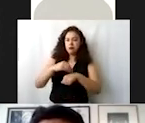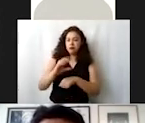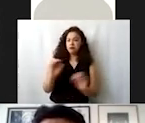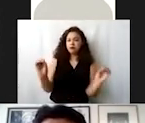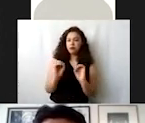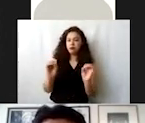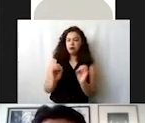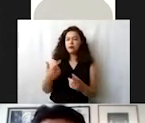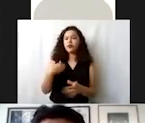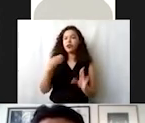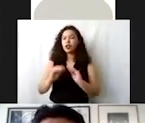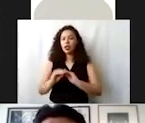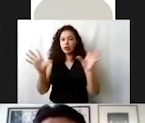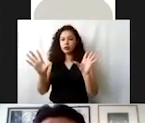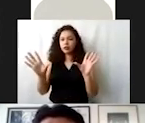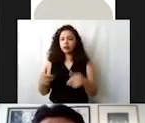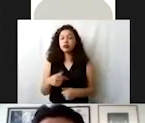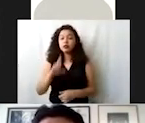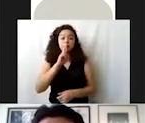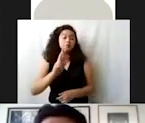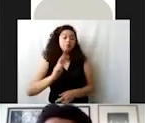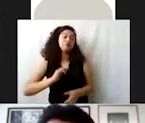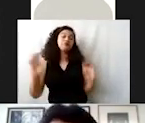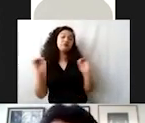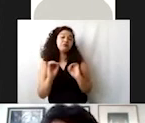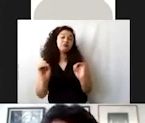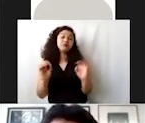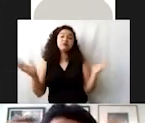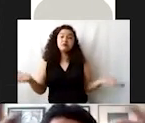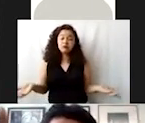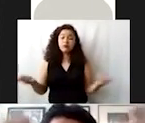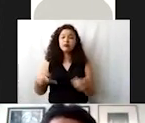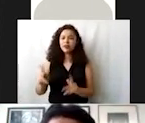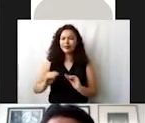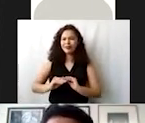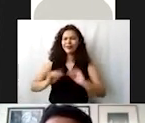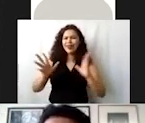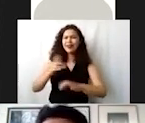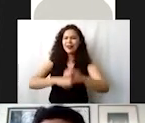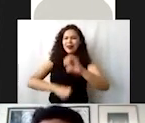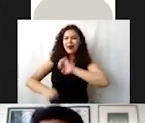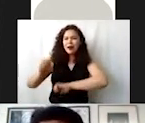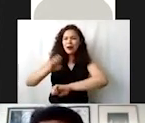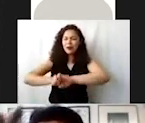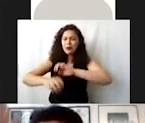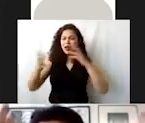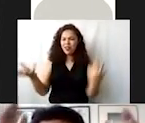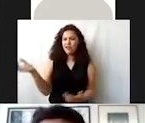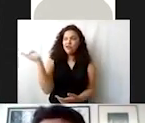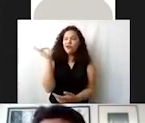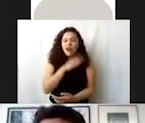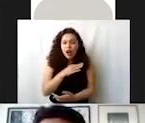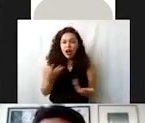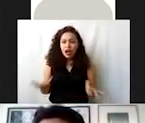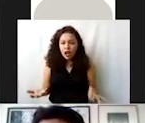la aclaración. Nunca recibí una respuesta, pero evidentemente pues era una empresa que pues tenía, yo creo